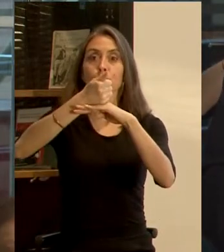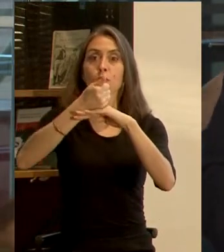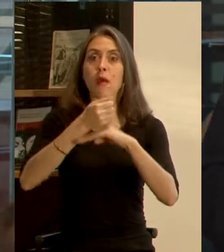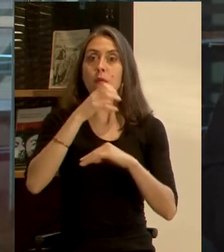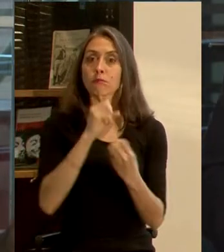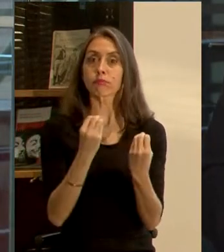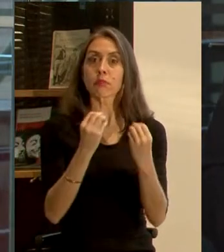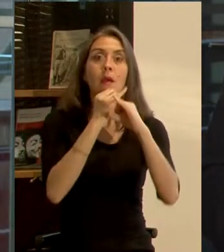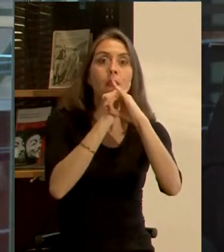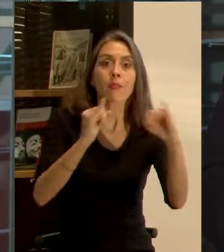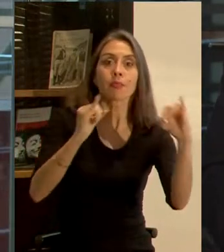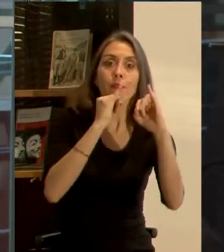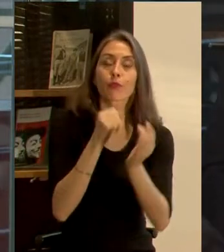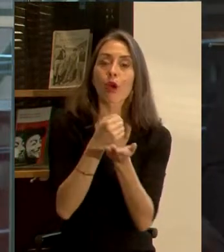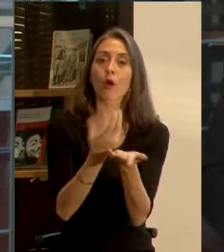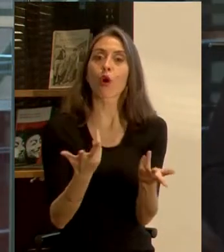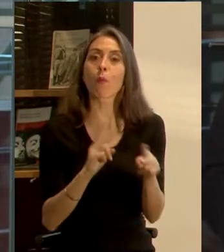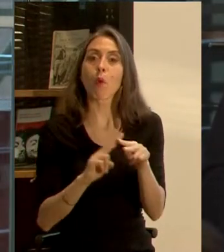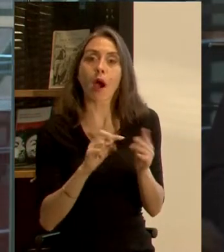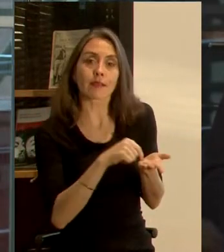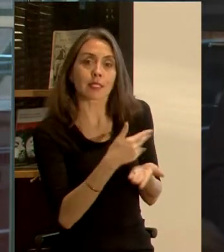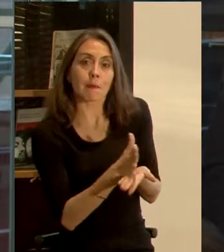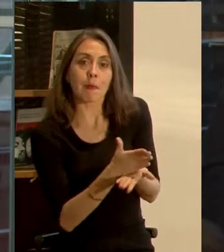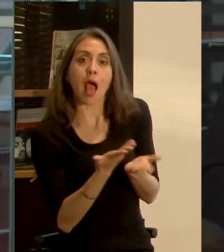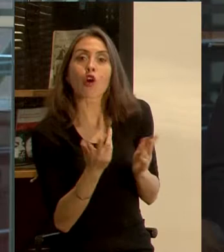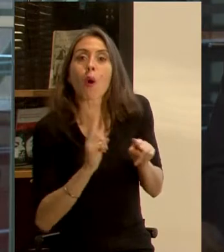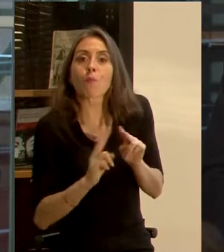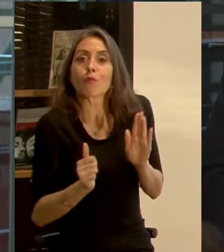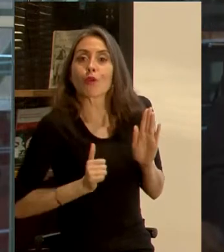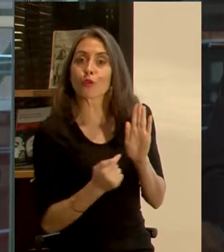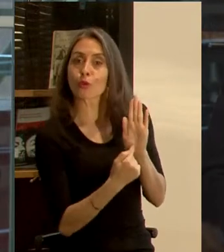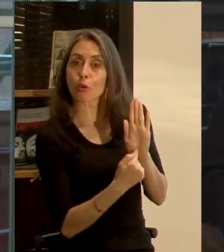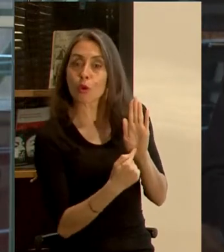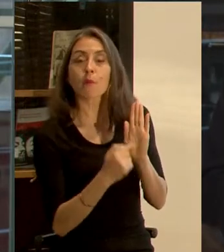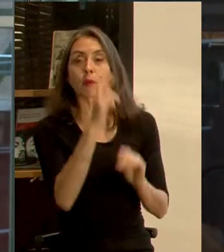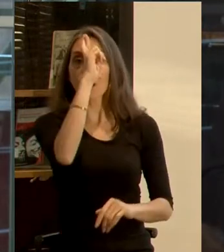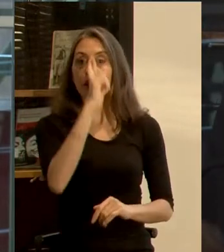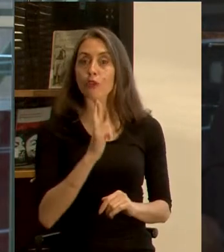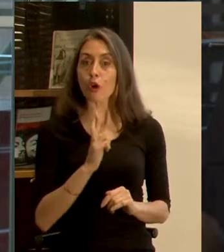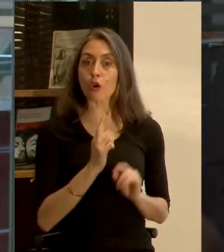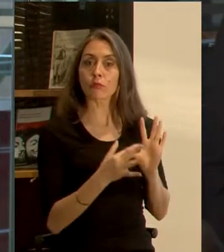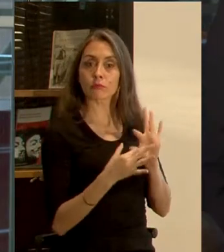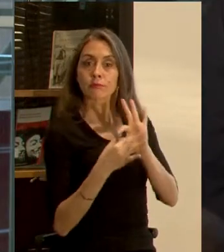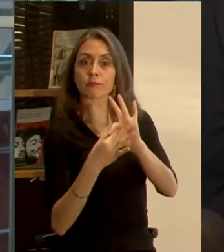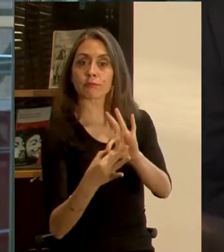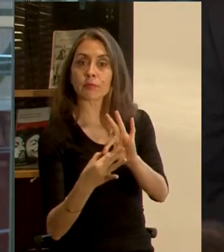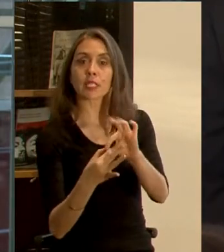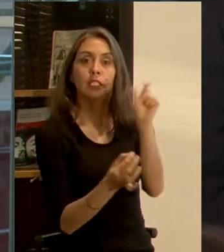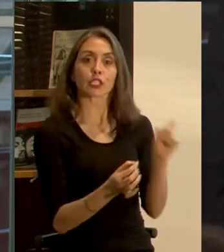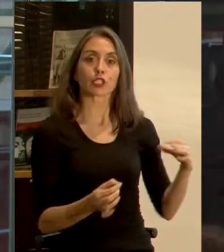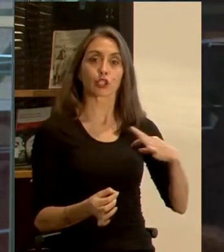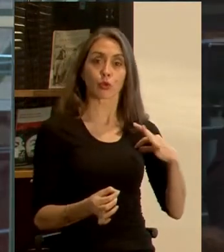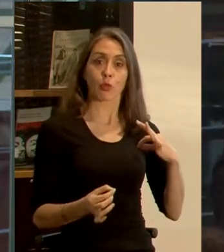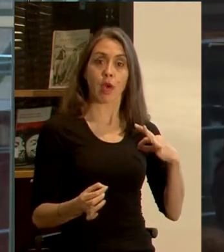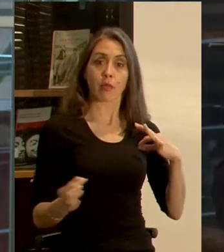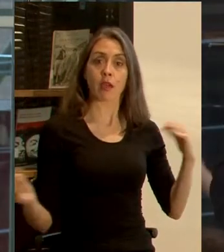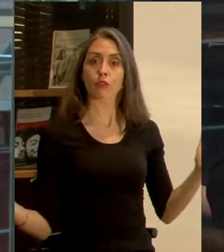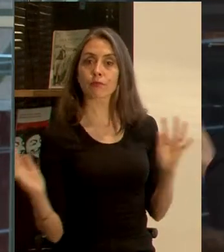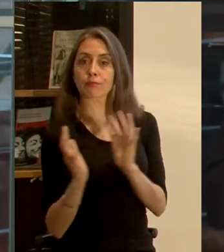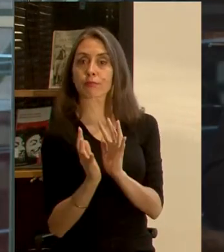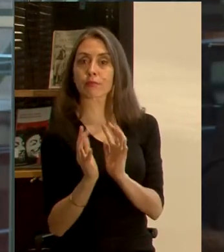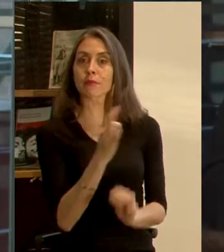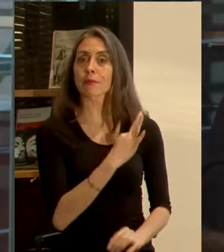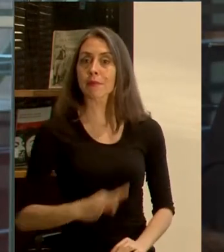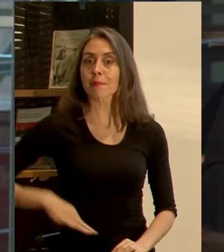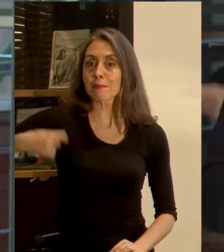poder difundir y ayudar a implementar esta agenda, a través de su rol de vinculación entre la ciudadanía y los parlamentarios.